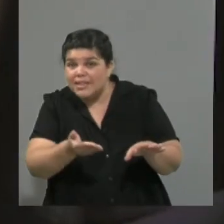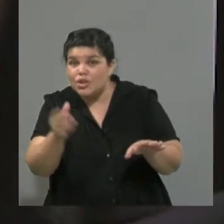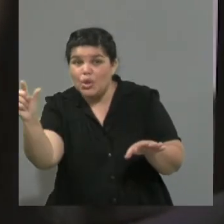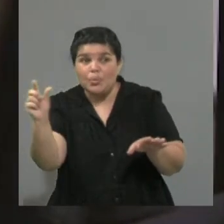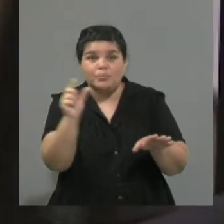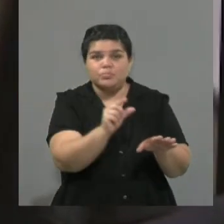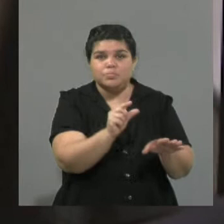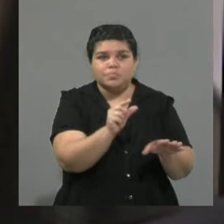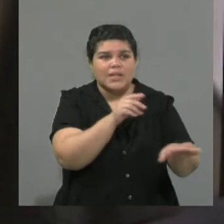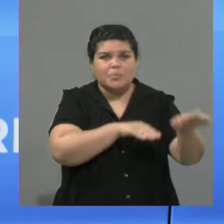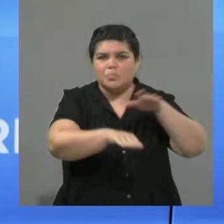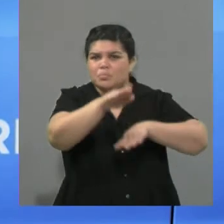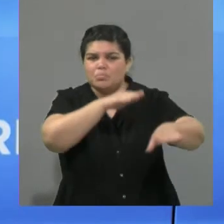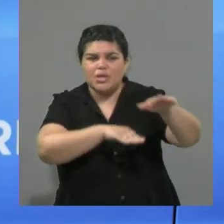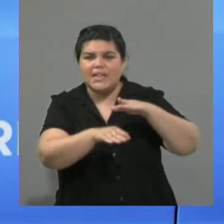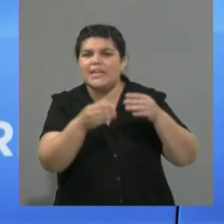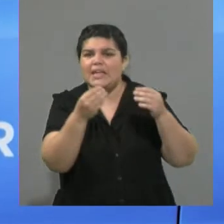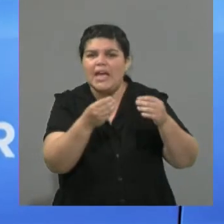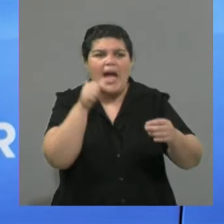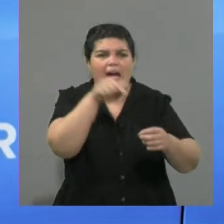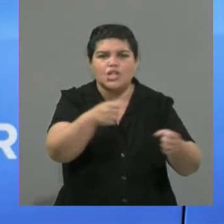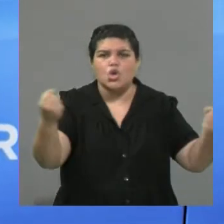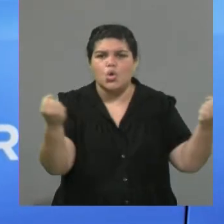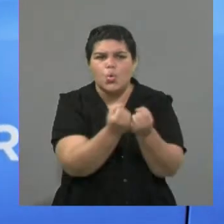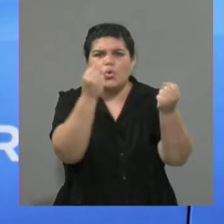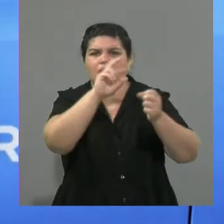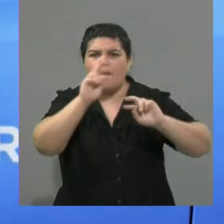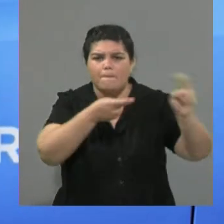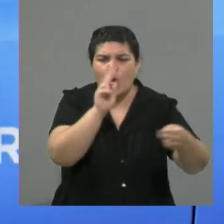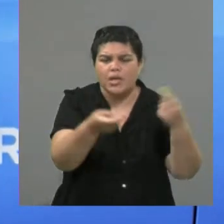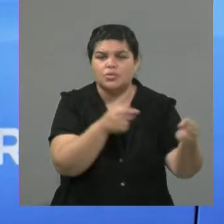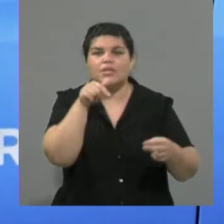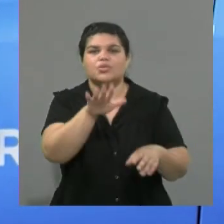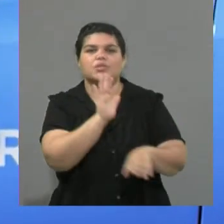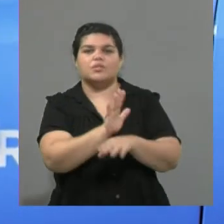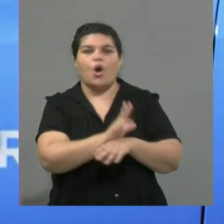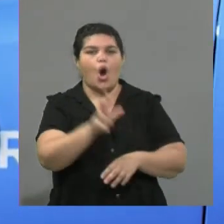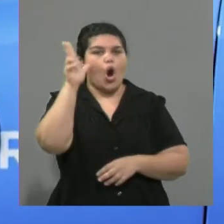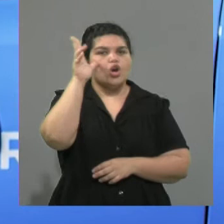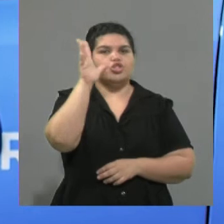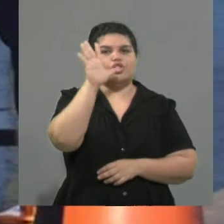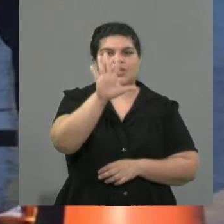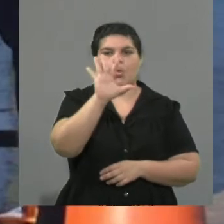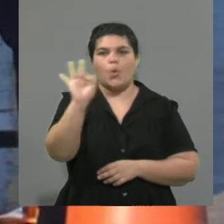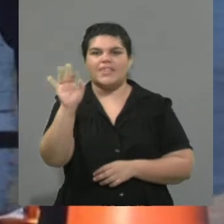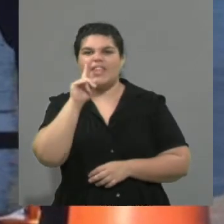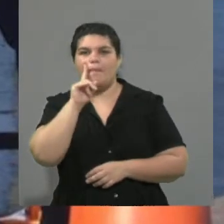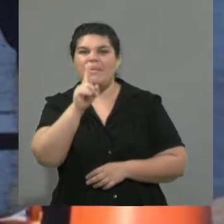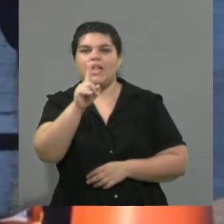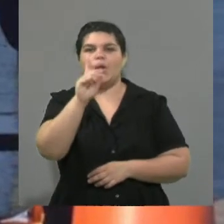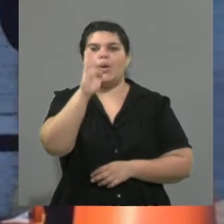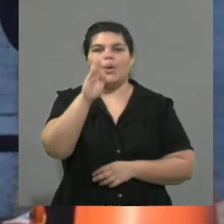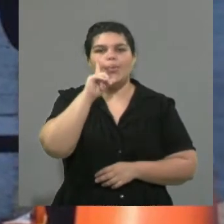la inseguridad vial. Estos son 850.000 billones de